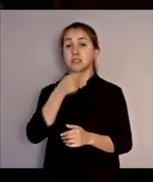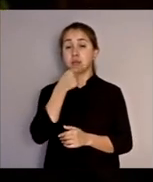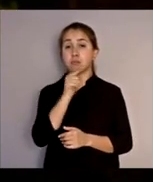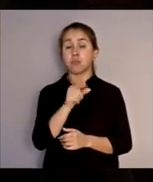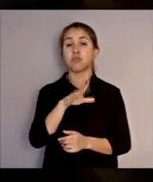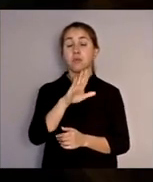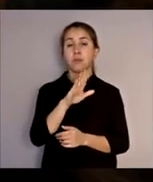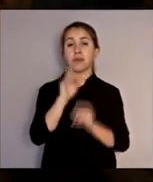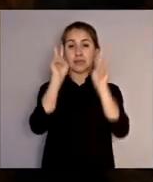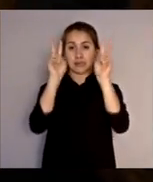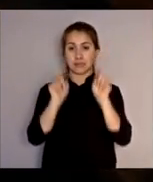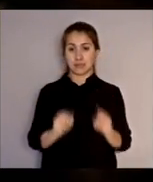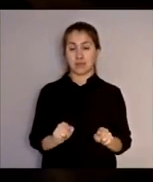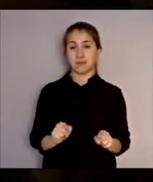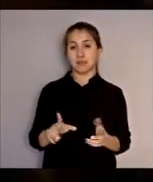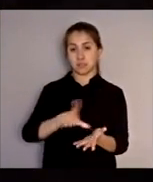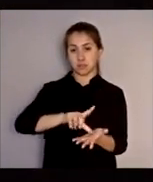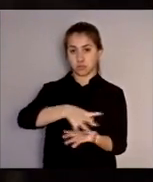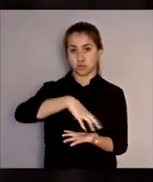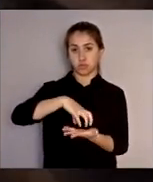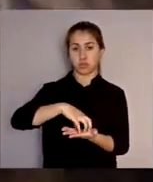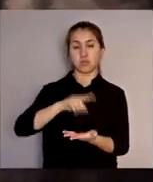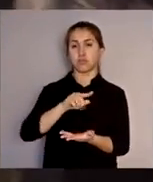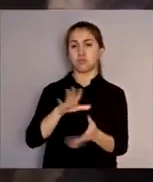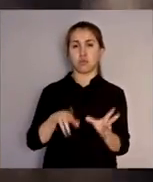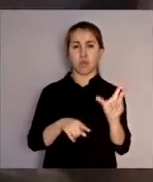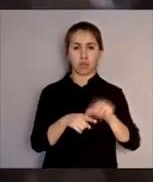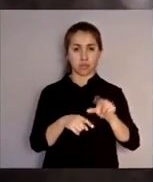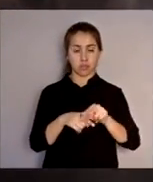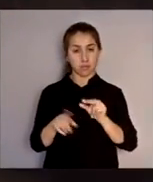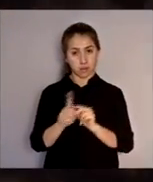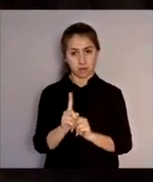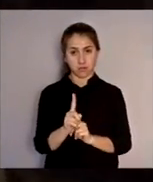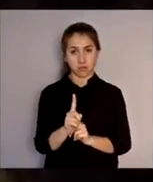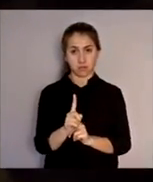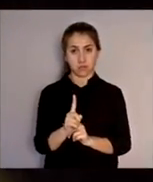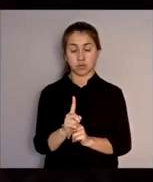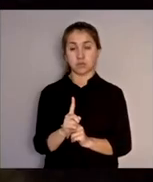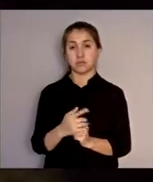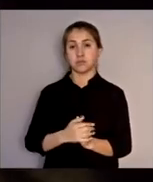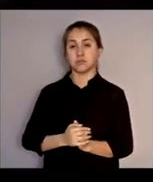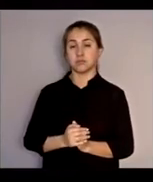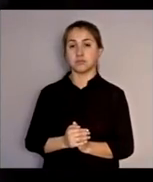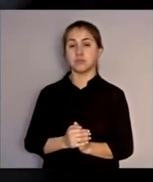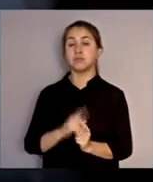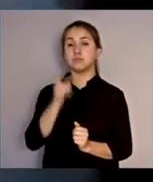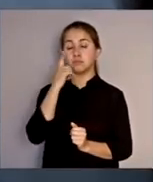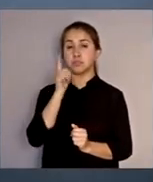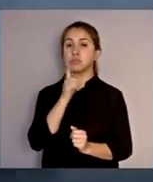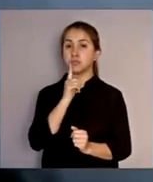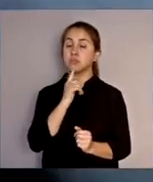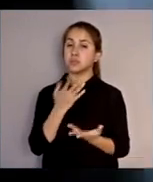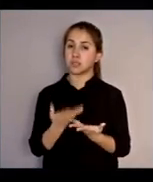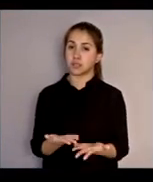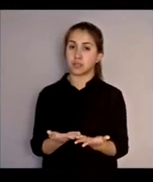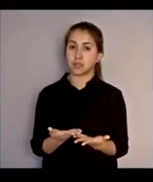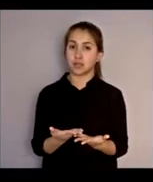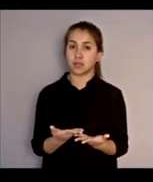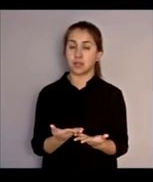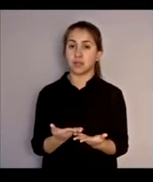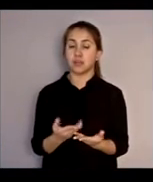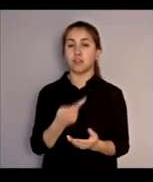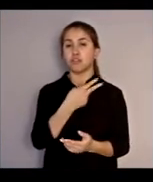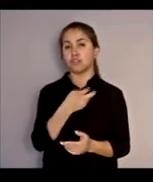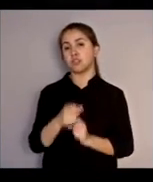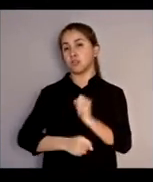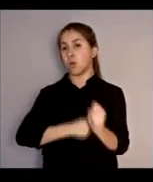habido en esta zona. Estas no son muy antiguas. ¿No es cierto? Tendrán